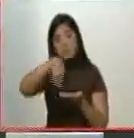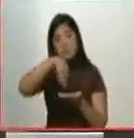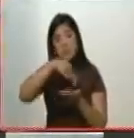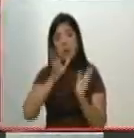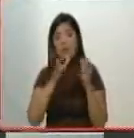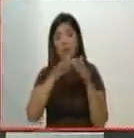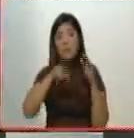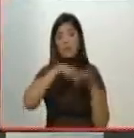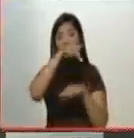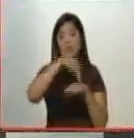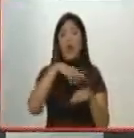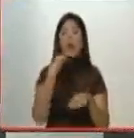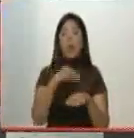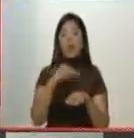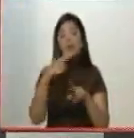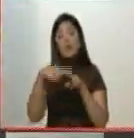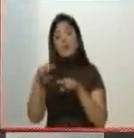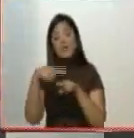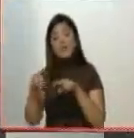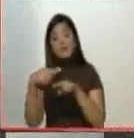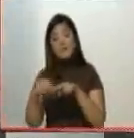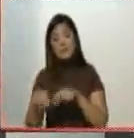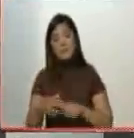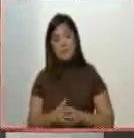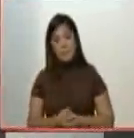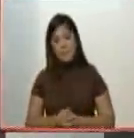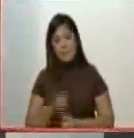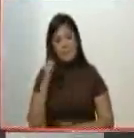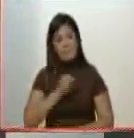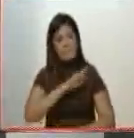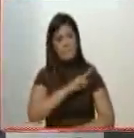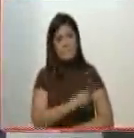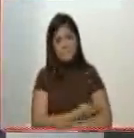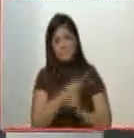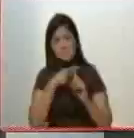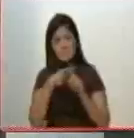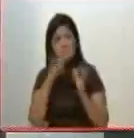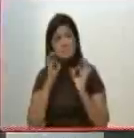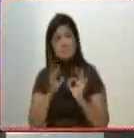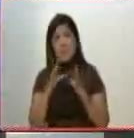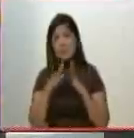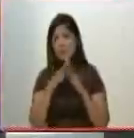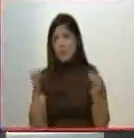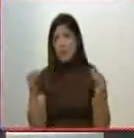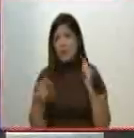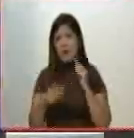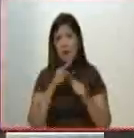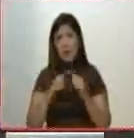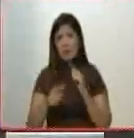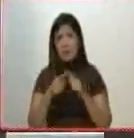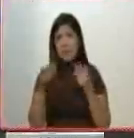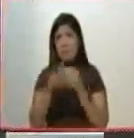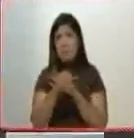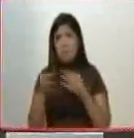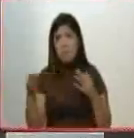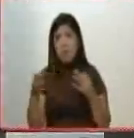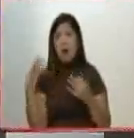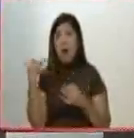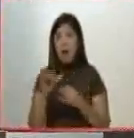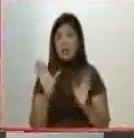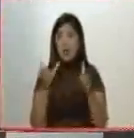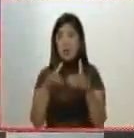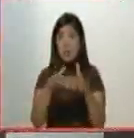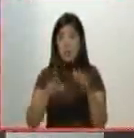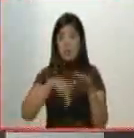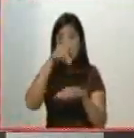de las selecciones juveniles, las selecciones infantiles, de todo el potencial y de todas las habilidades que tiene esta selección